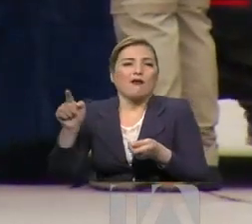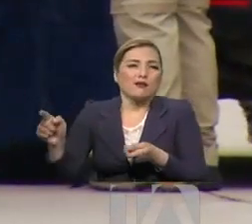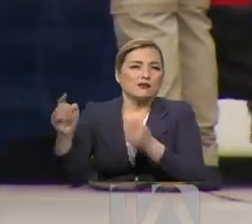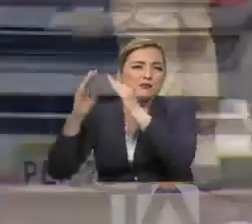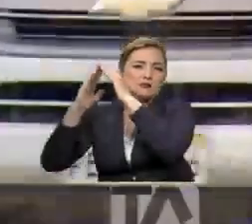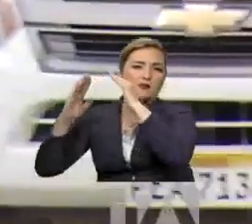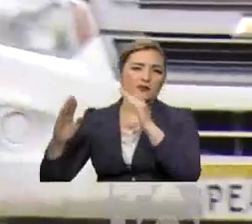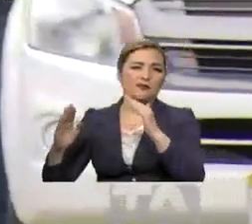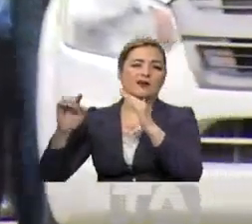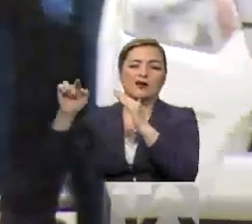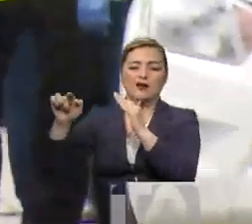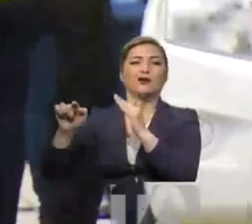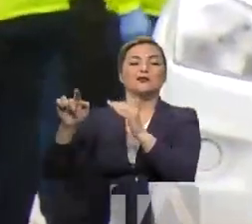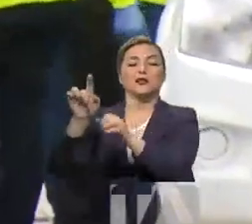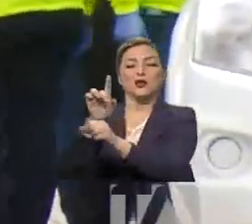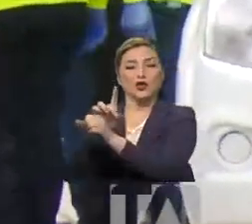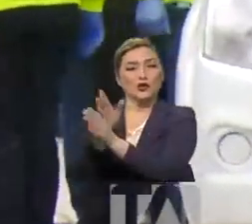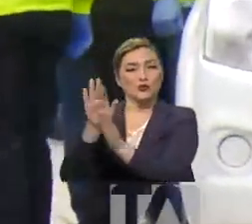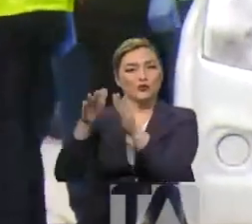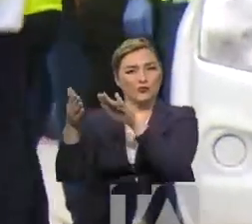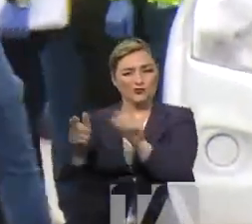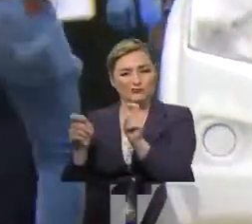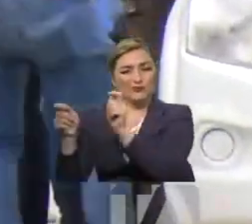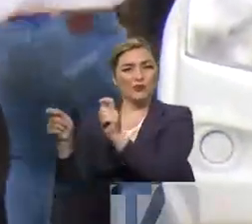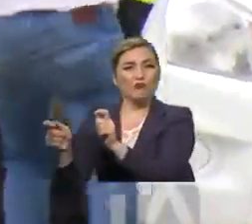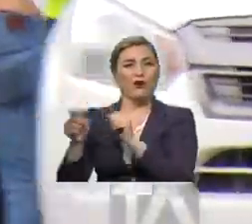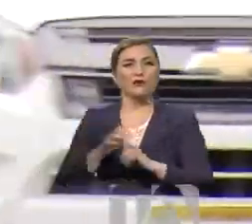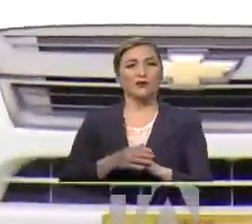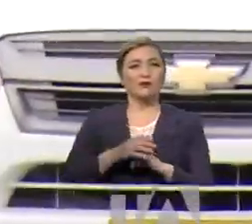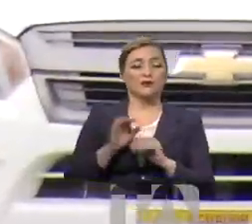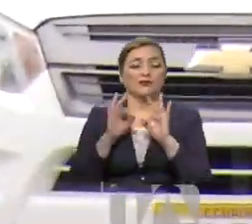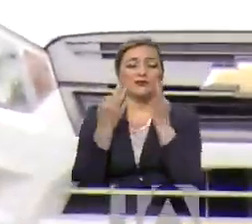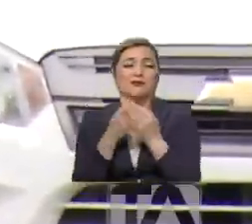por criminalística en medio de la conmoción de sus familiares y amigos.